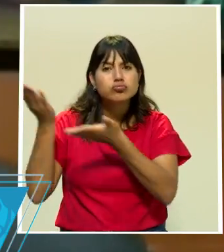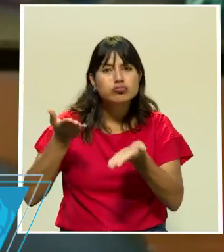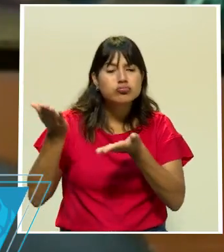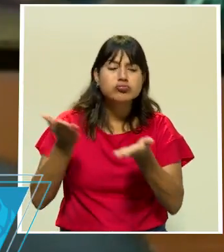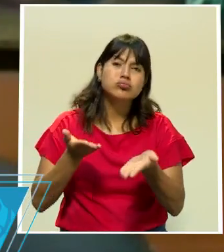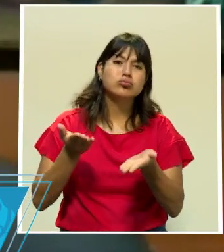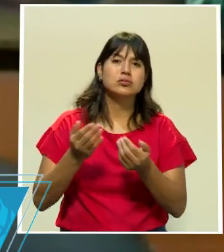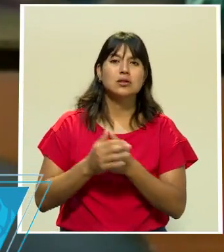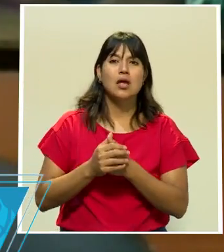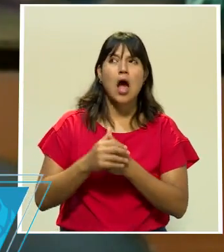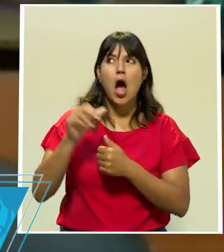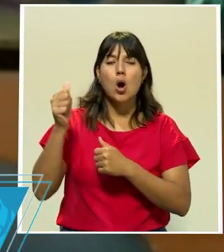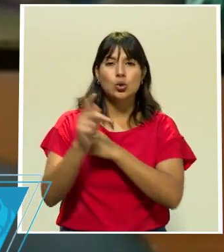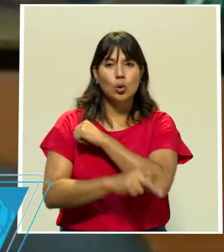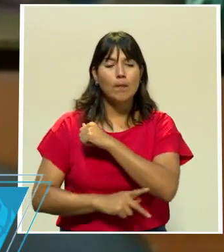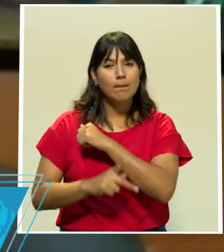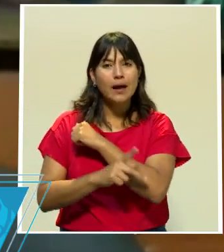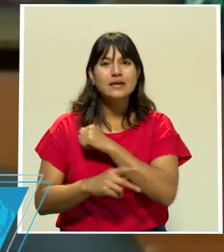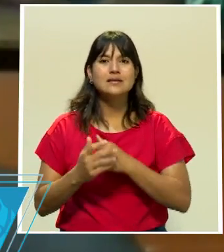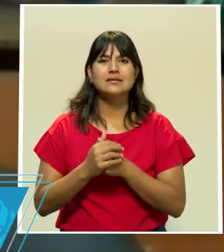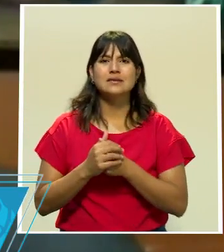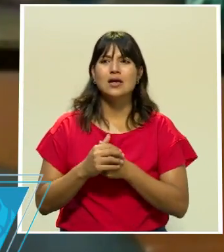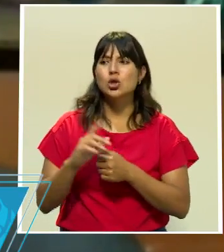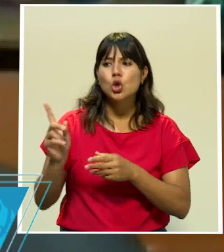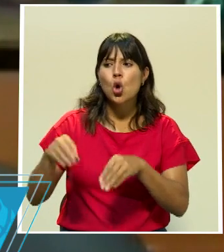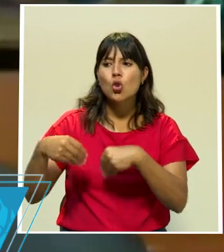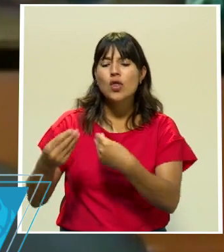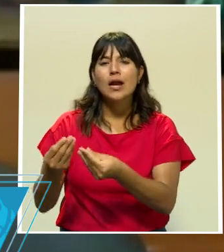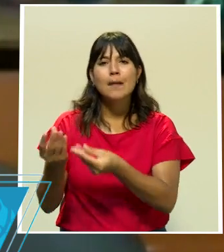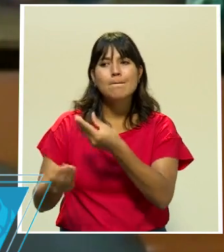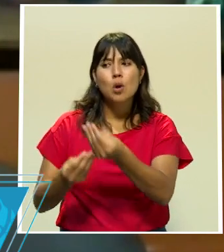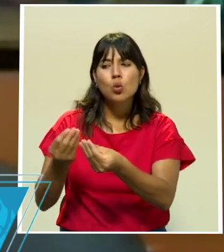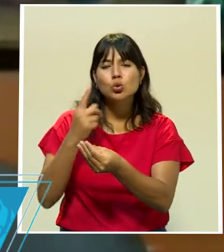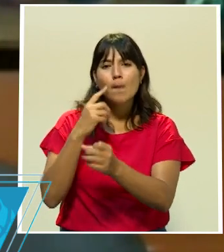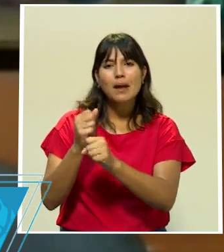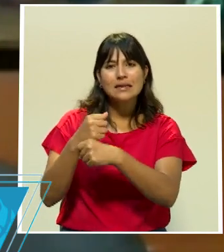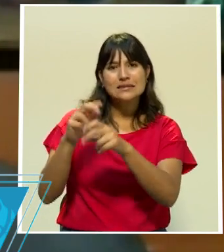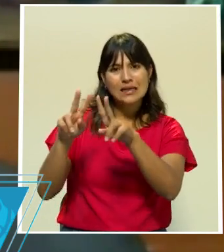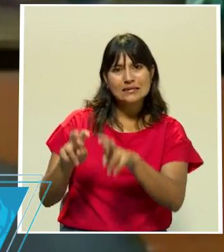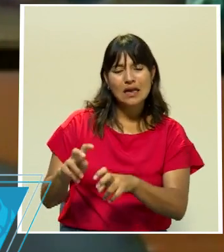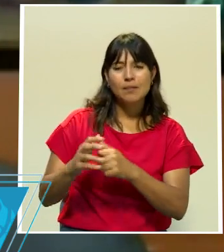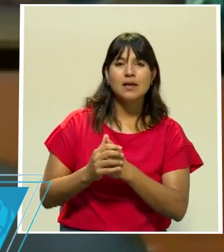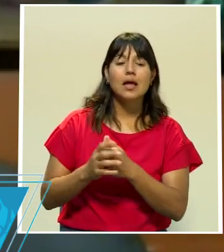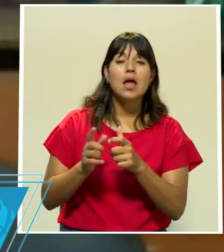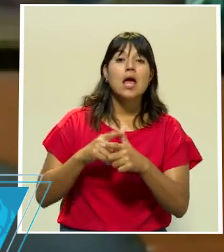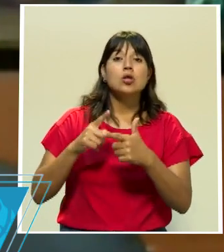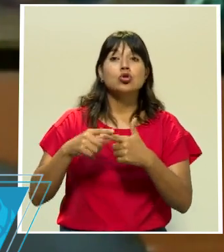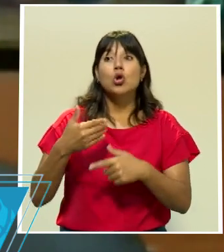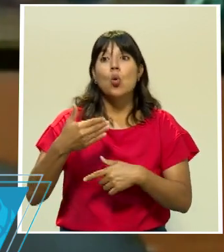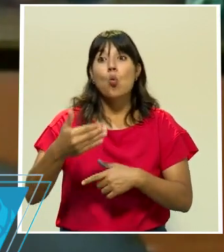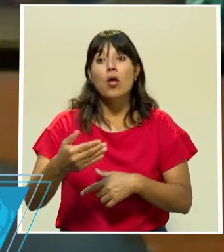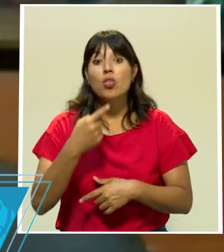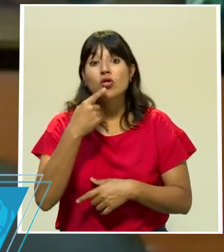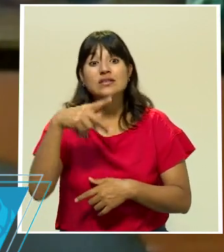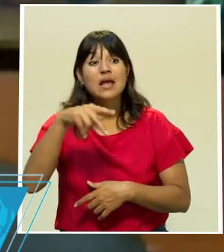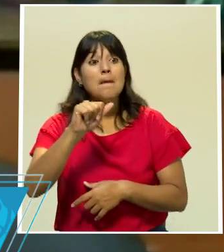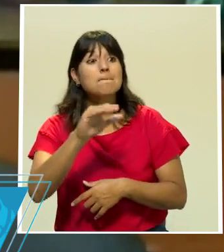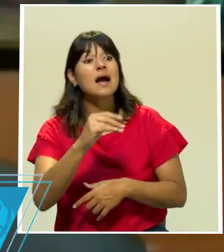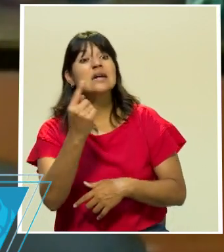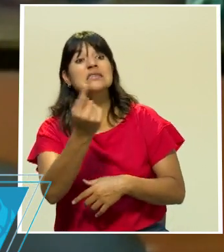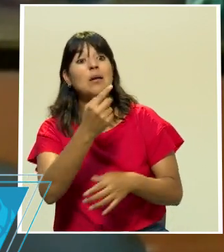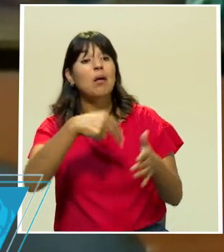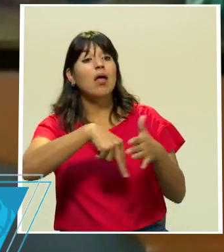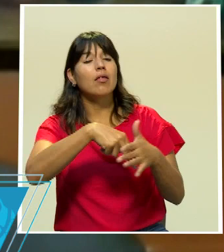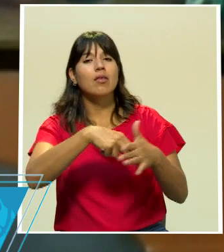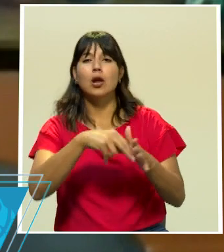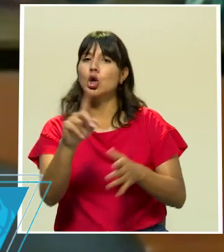quitarle los materiales para hacer las pruebas. Y entonces cuando dicen que es que nosotros nos oponemos, no, es que los recortes